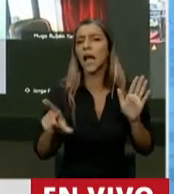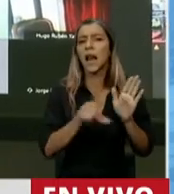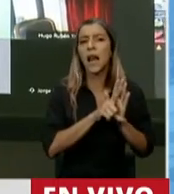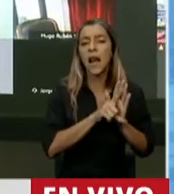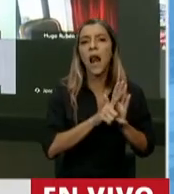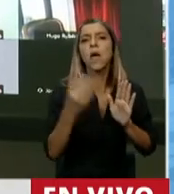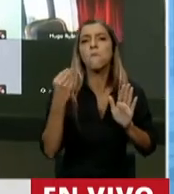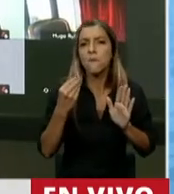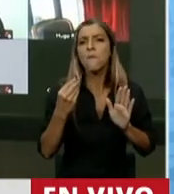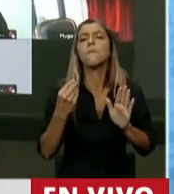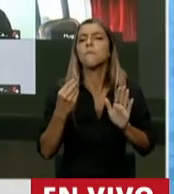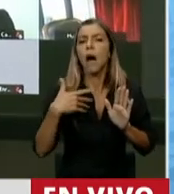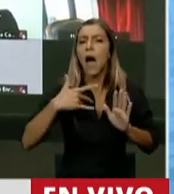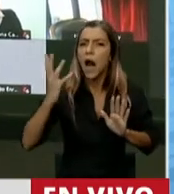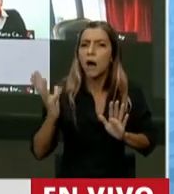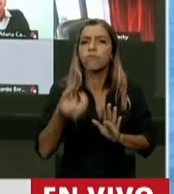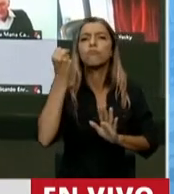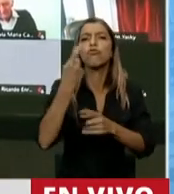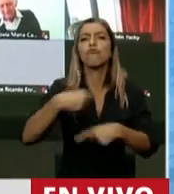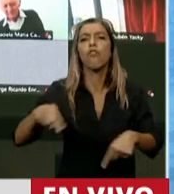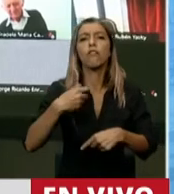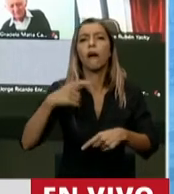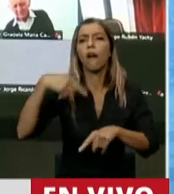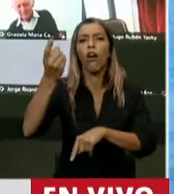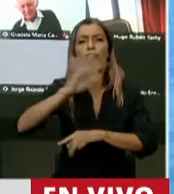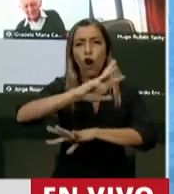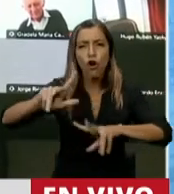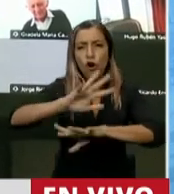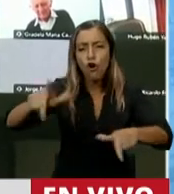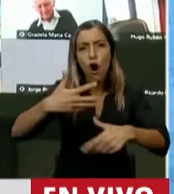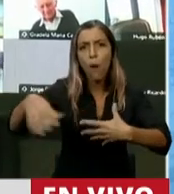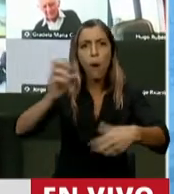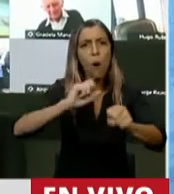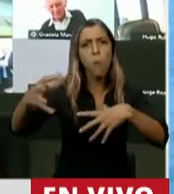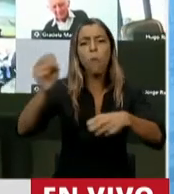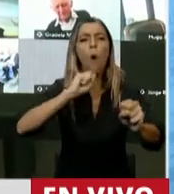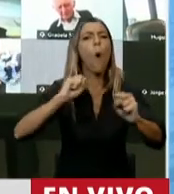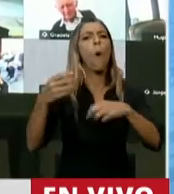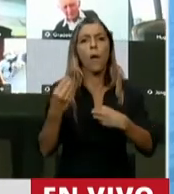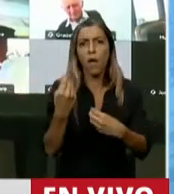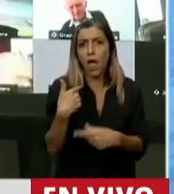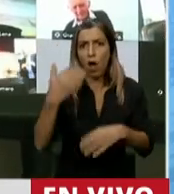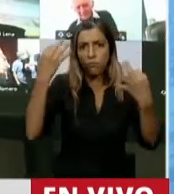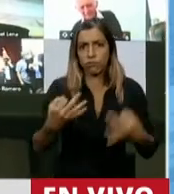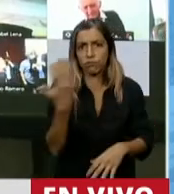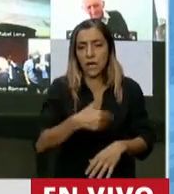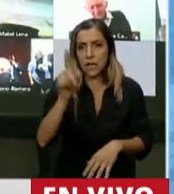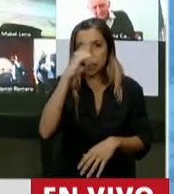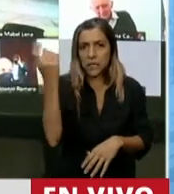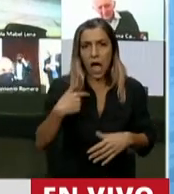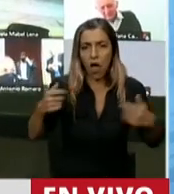dominio para recuperar los bienes que los afanaron y se hicieron ricos robándole la plata del estado en los